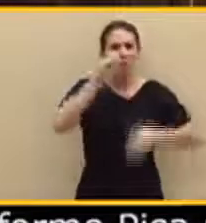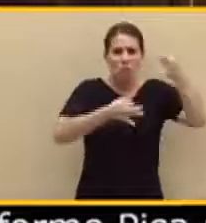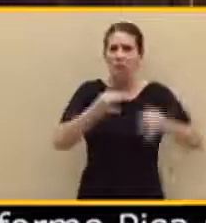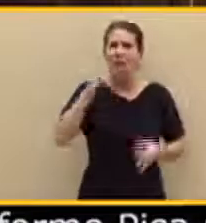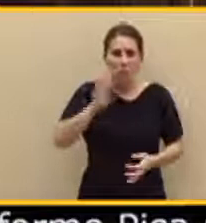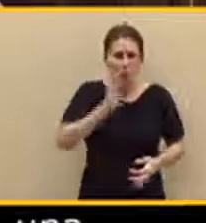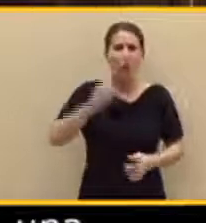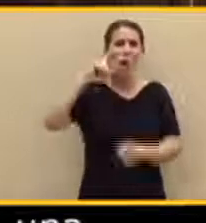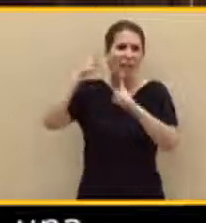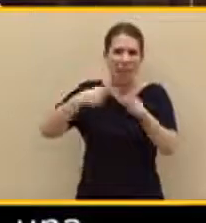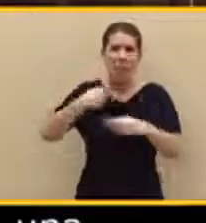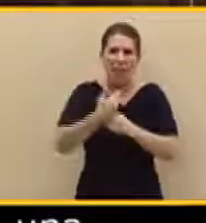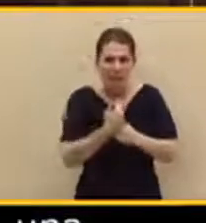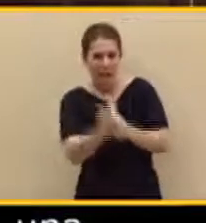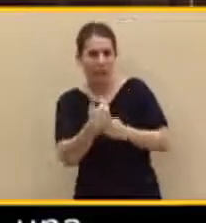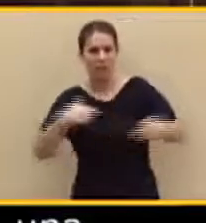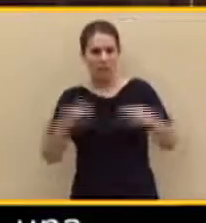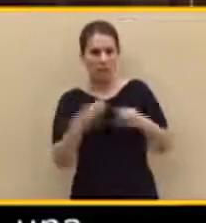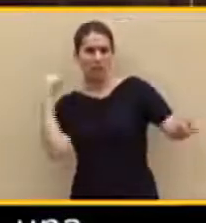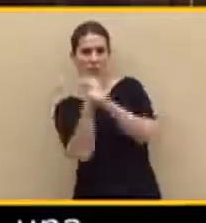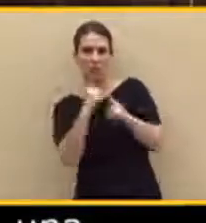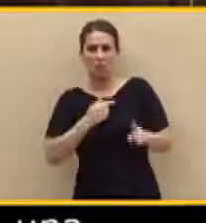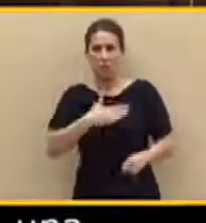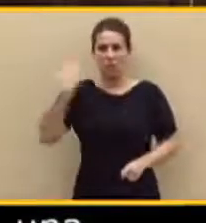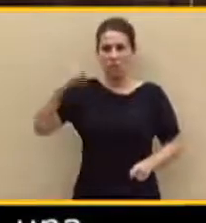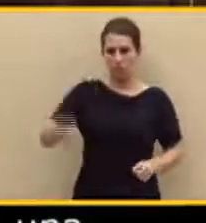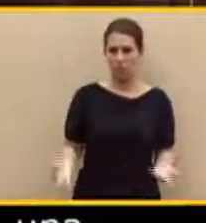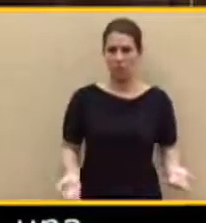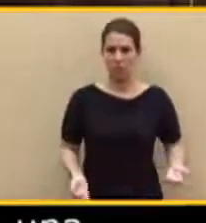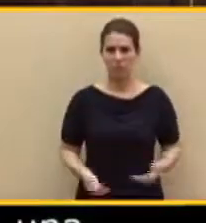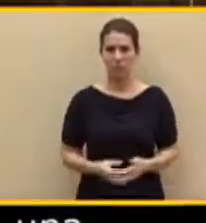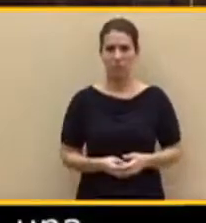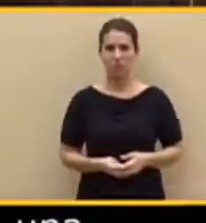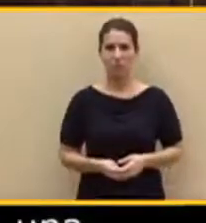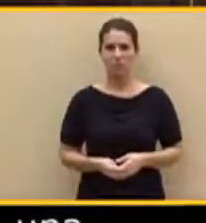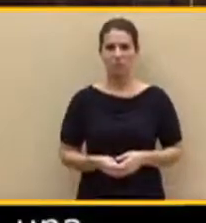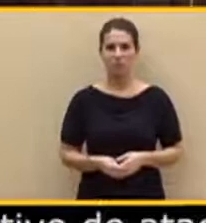objetivo de atacar al adversario político, a mi formación política, señorías.